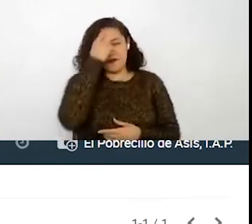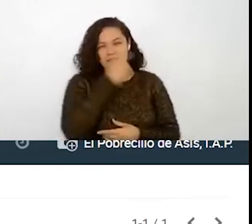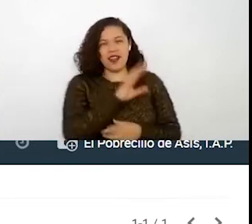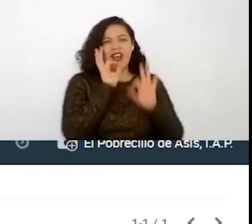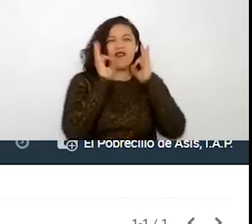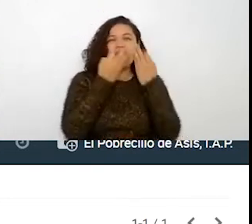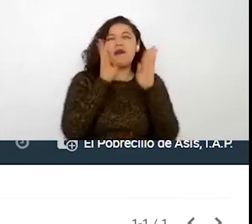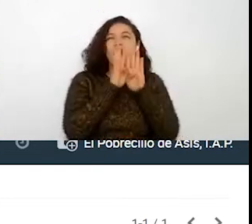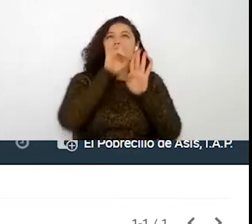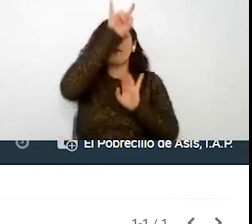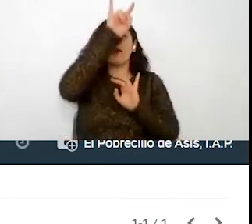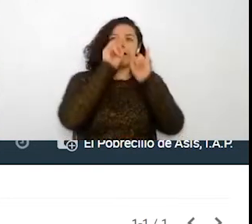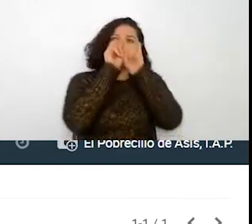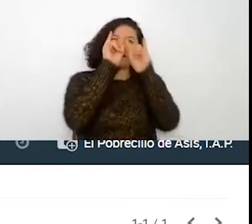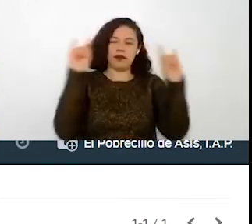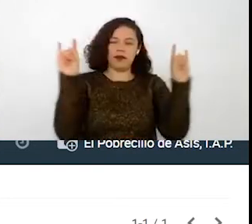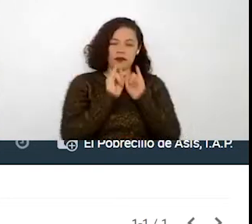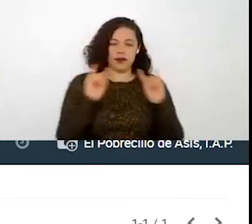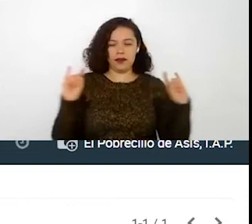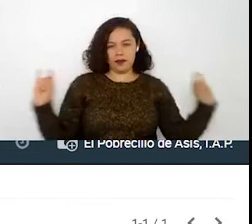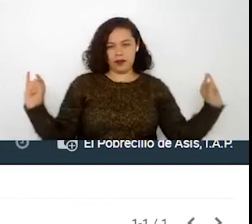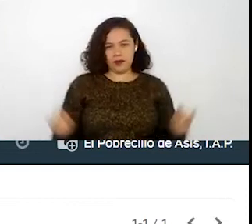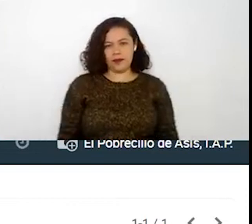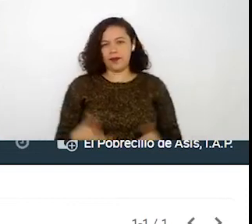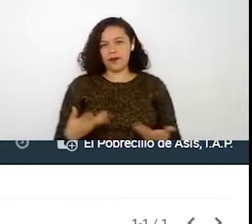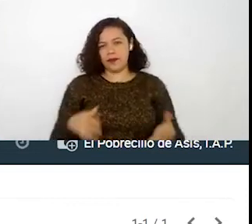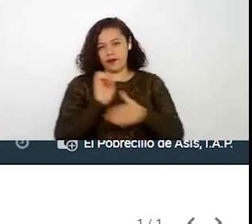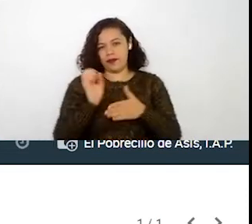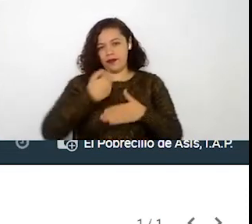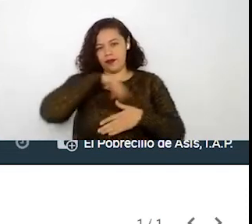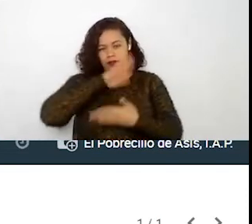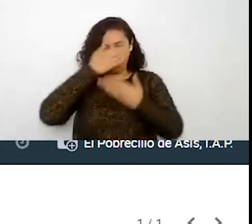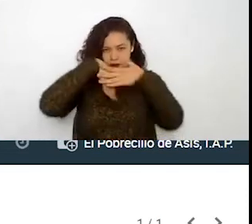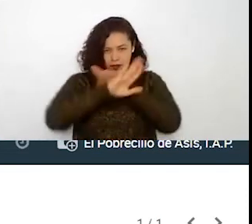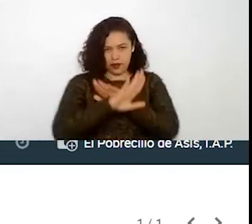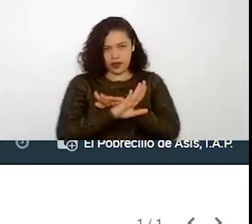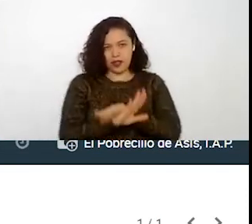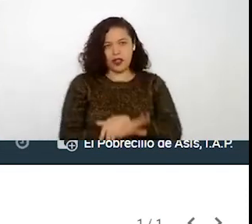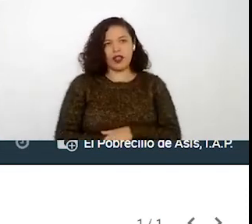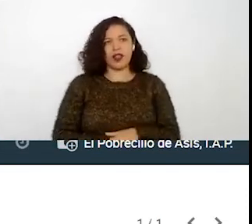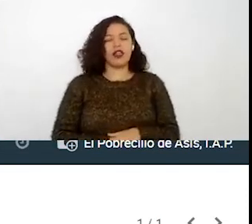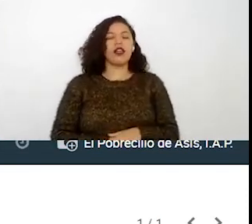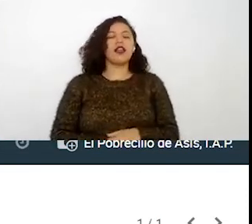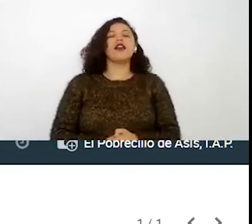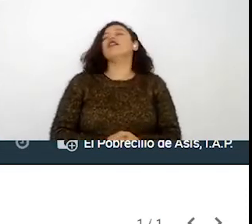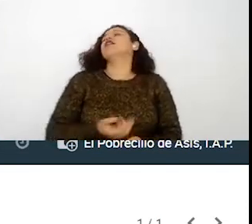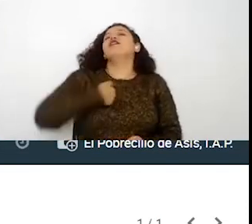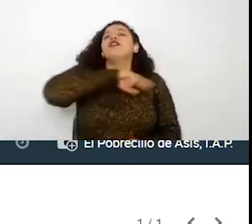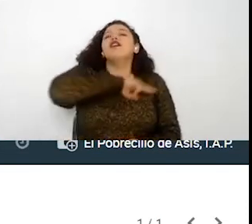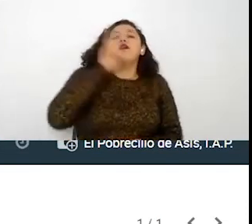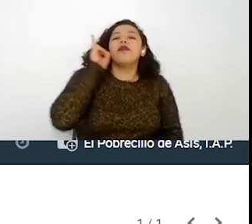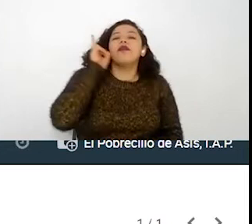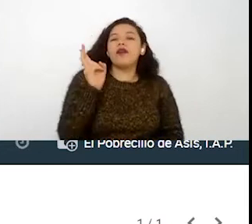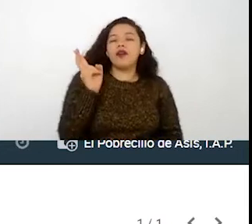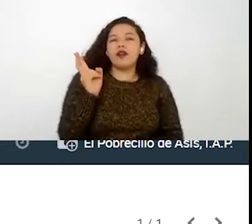organigrama entonces este entramos y vemos lo que ya les